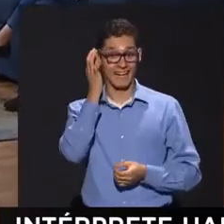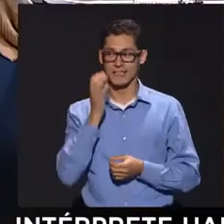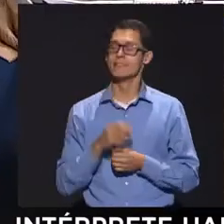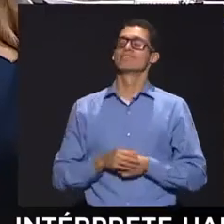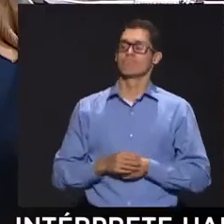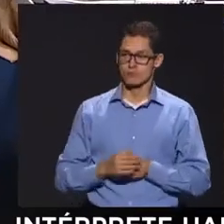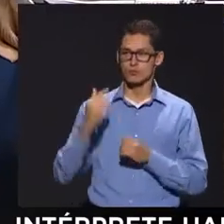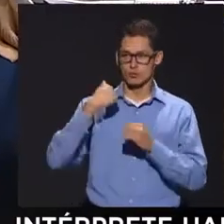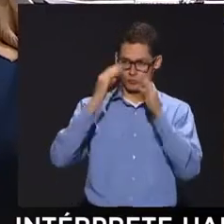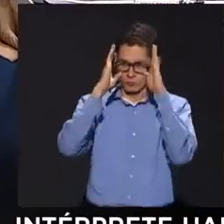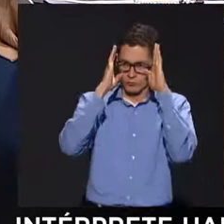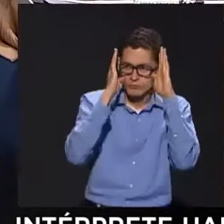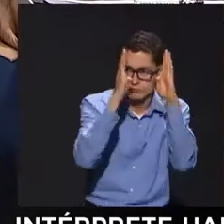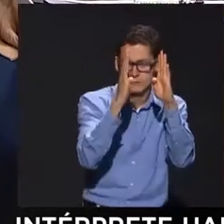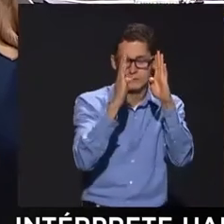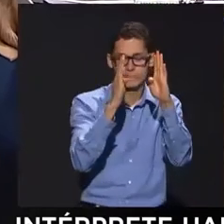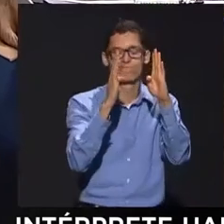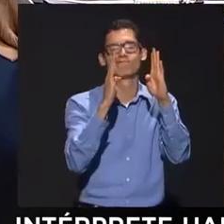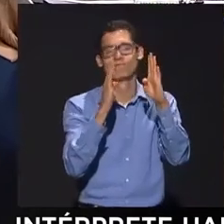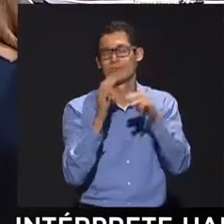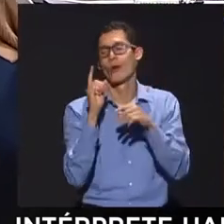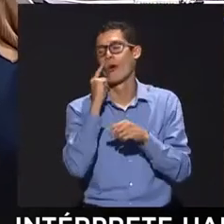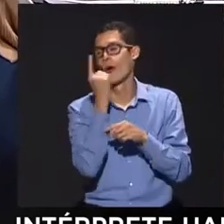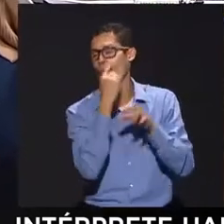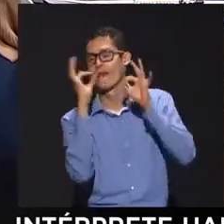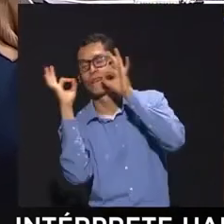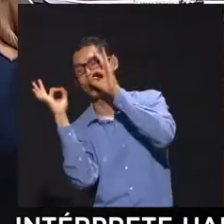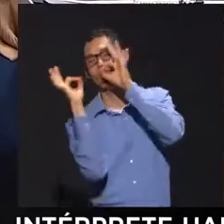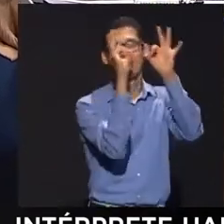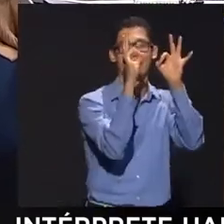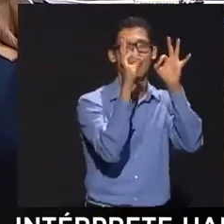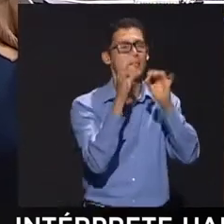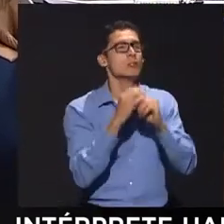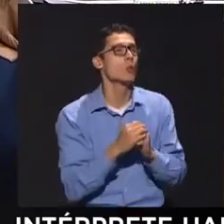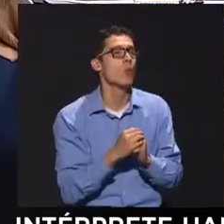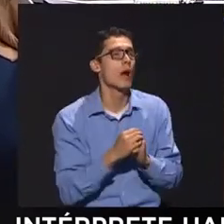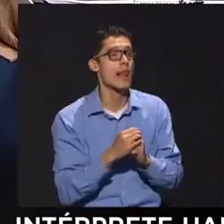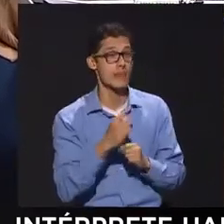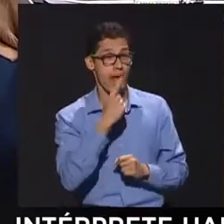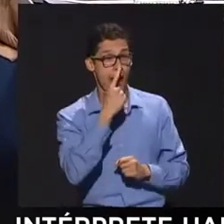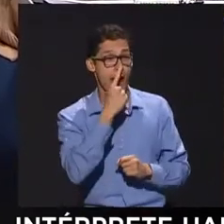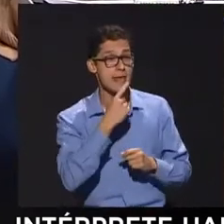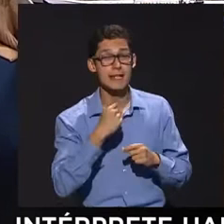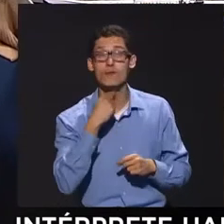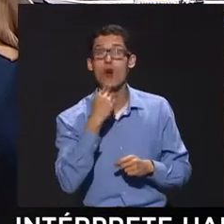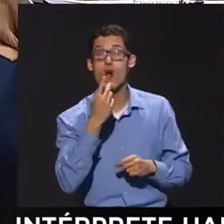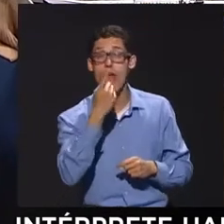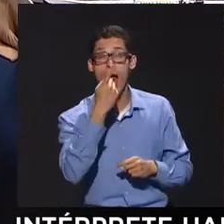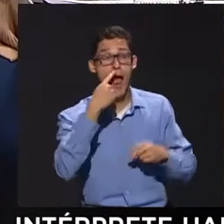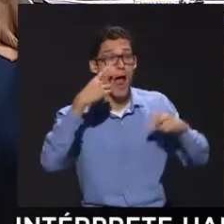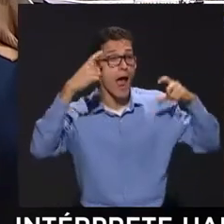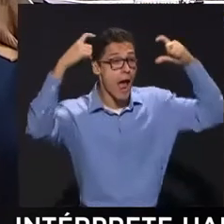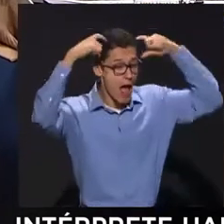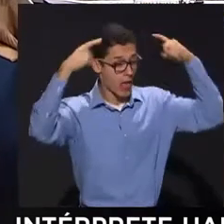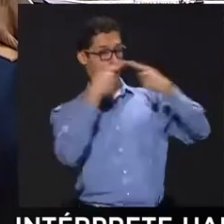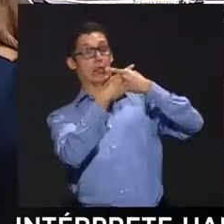era concentrarse en lo que dijera, pero como la estamos mirando como con tanta concentración, entonces sí hay un choque ahí entre hacer lo